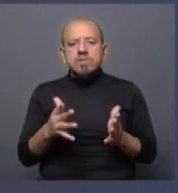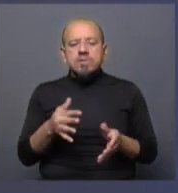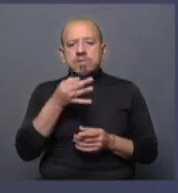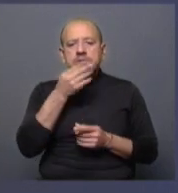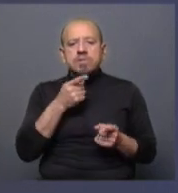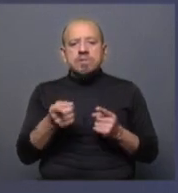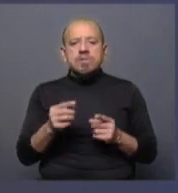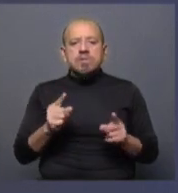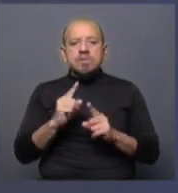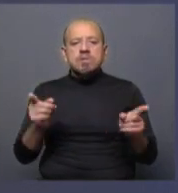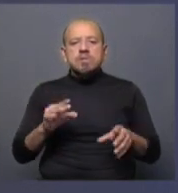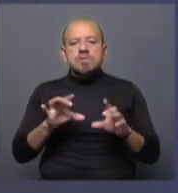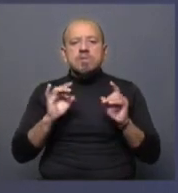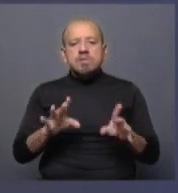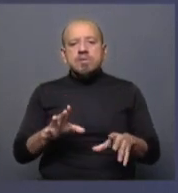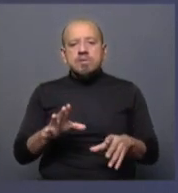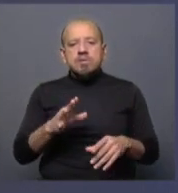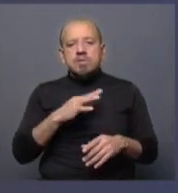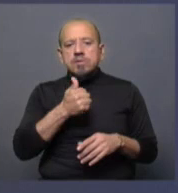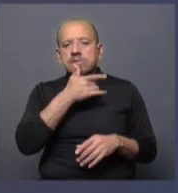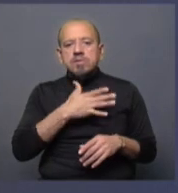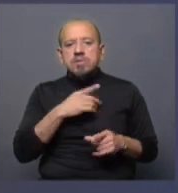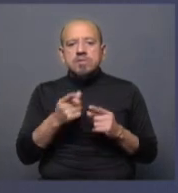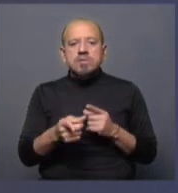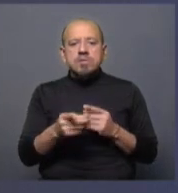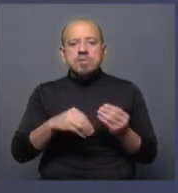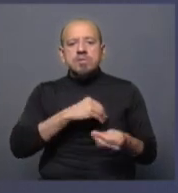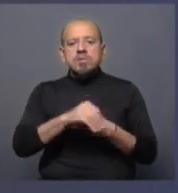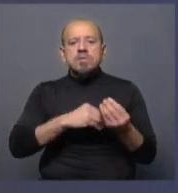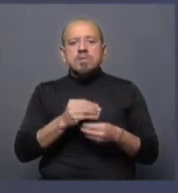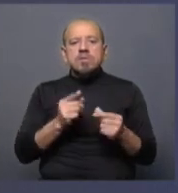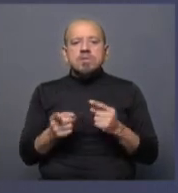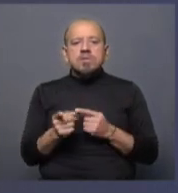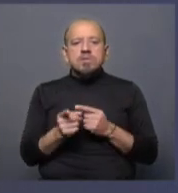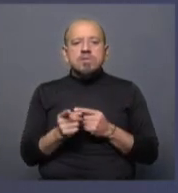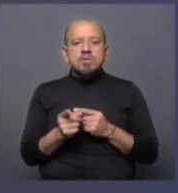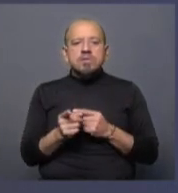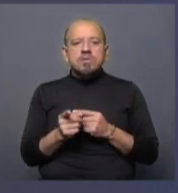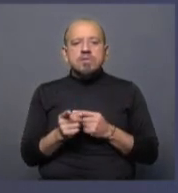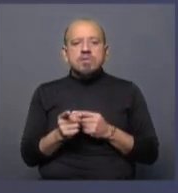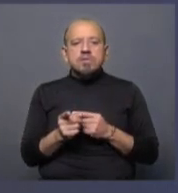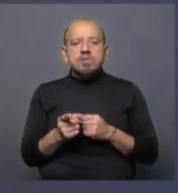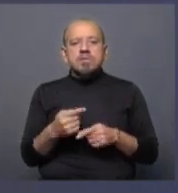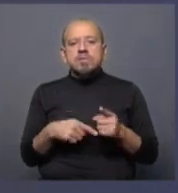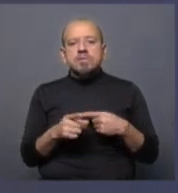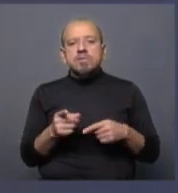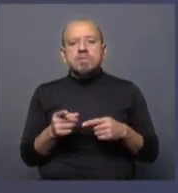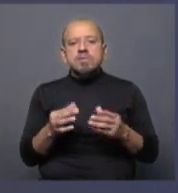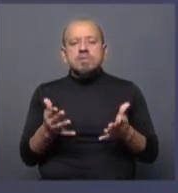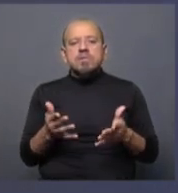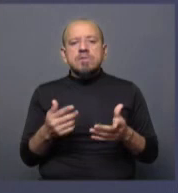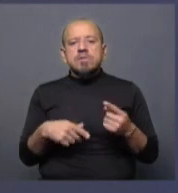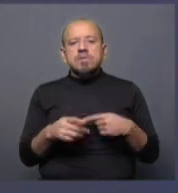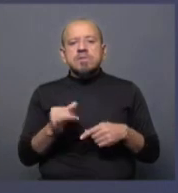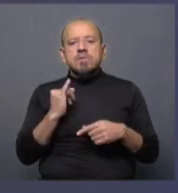bueno no solamente que sea una historia que es muy dura para la familia para el entorno para todao una una población pero que